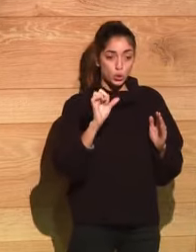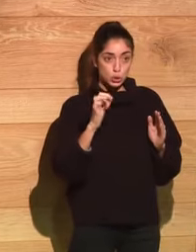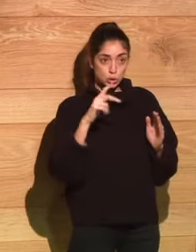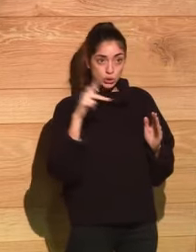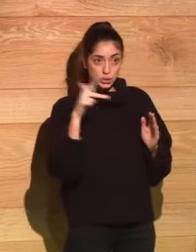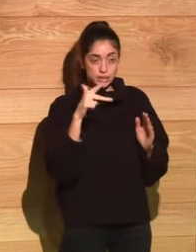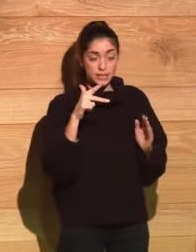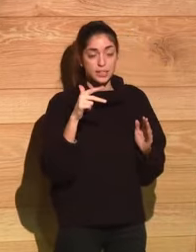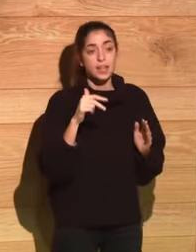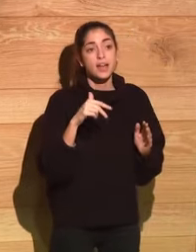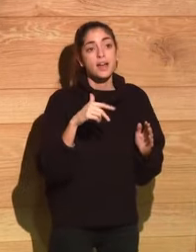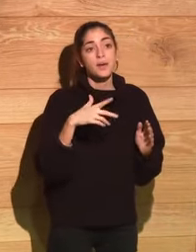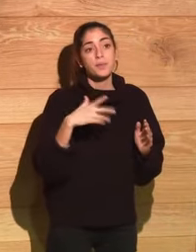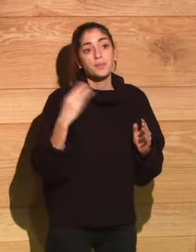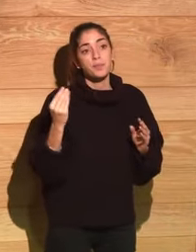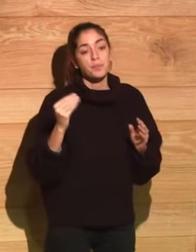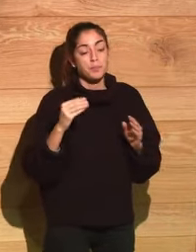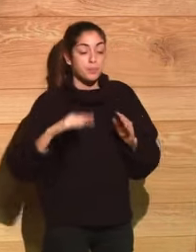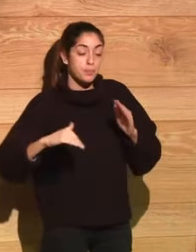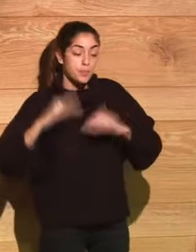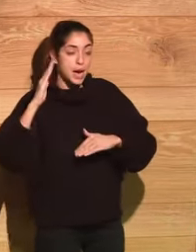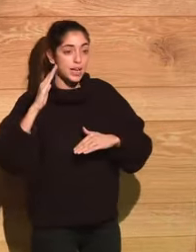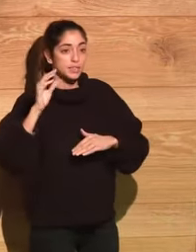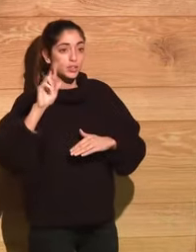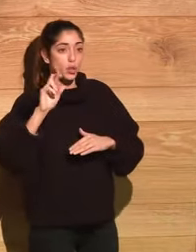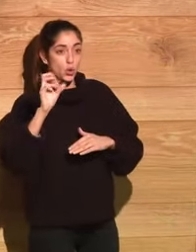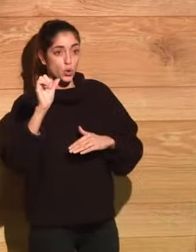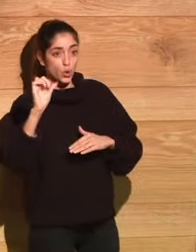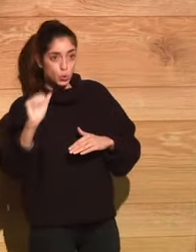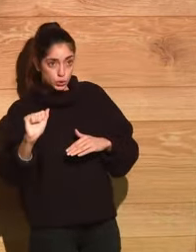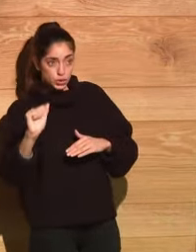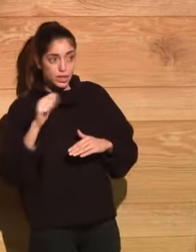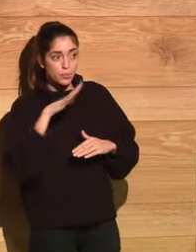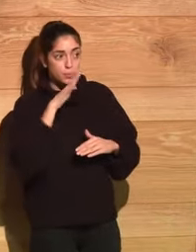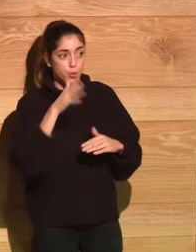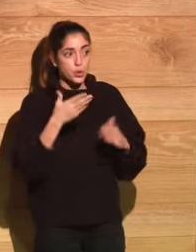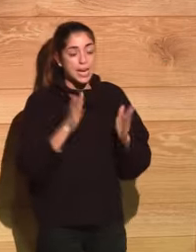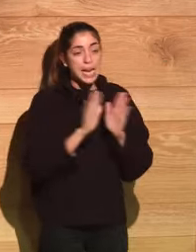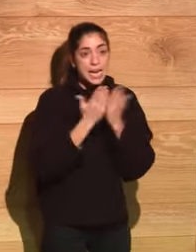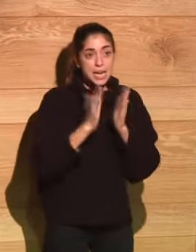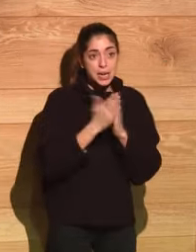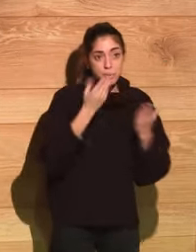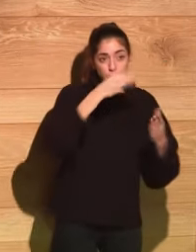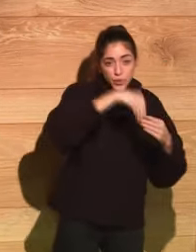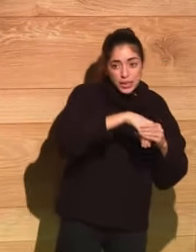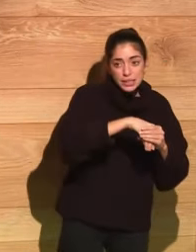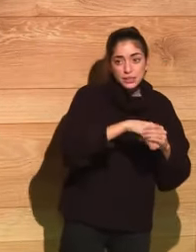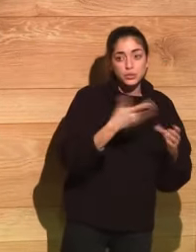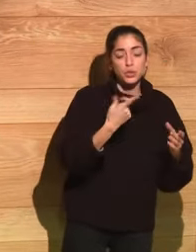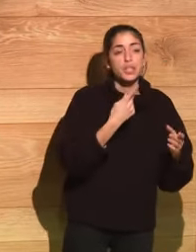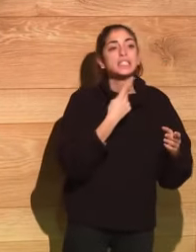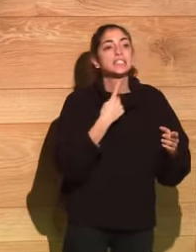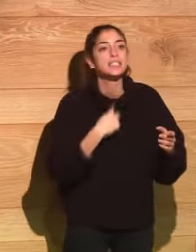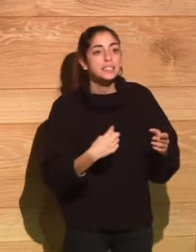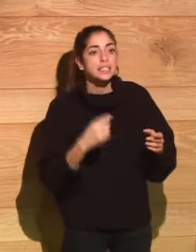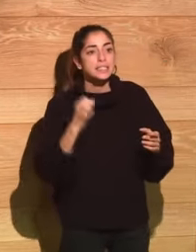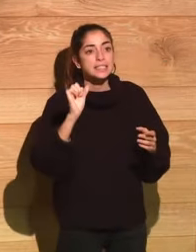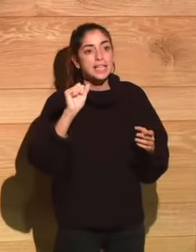podríamos añadir, ¿no?, en las grandes, en los grandes libros sobre el pensamiento alrededor del deseo, este